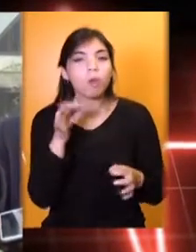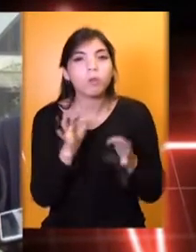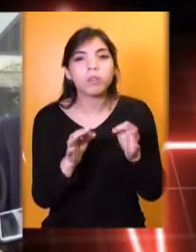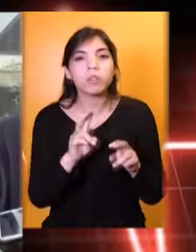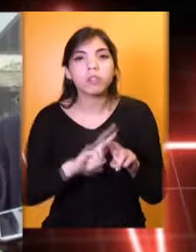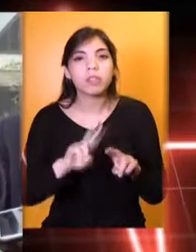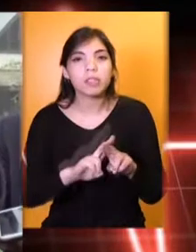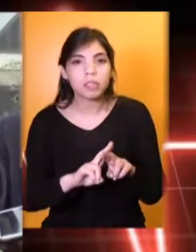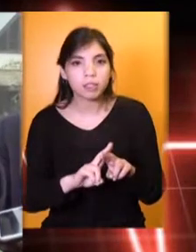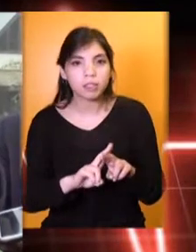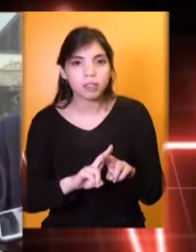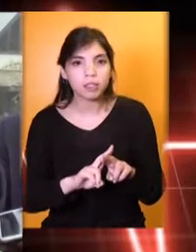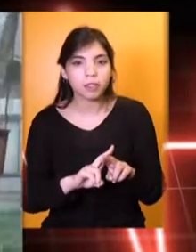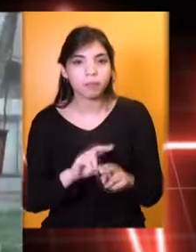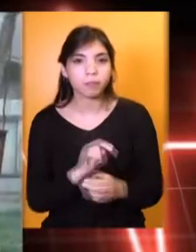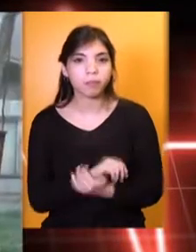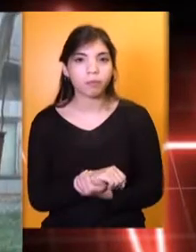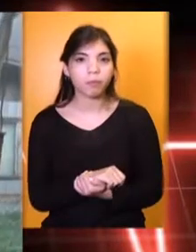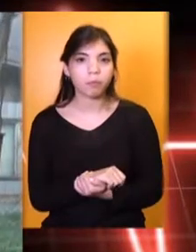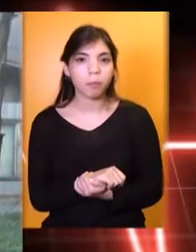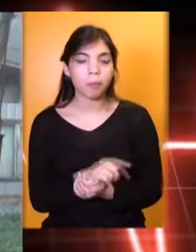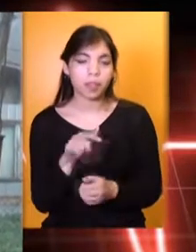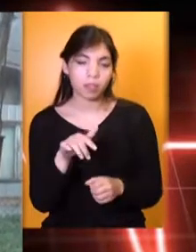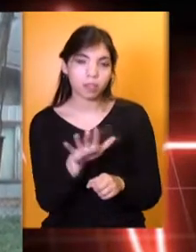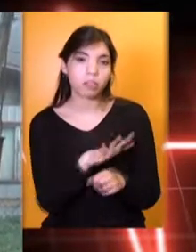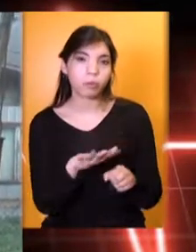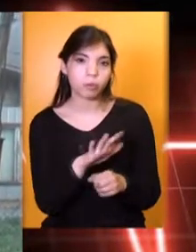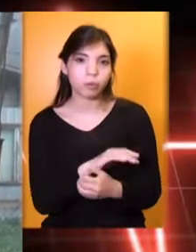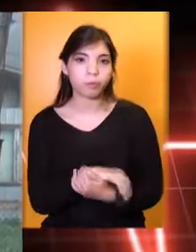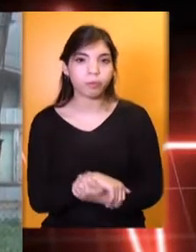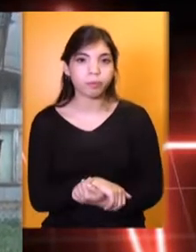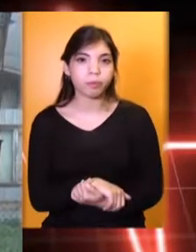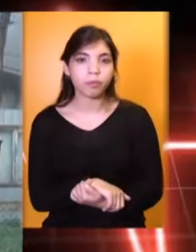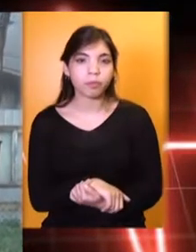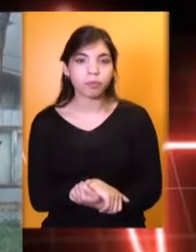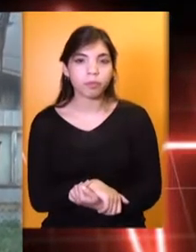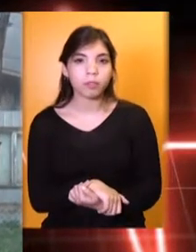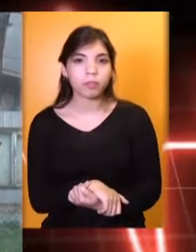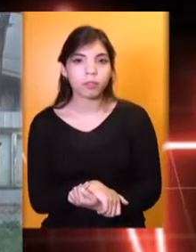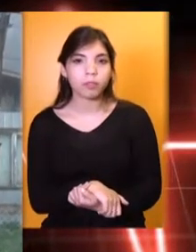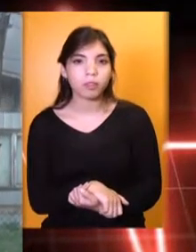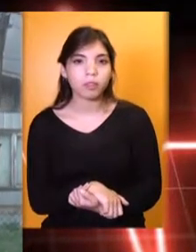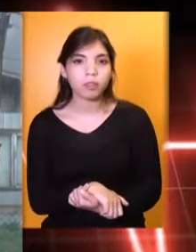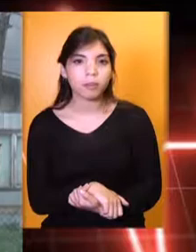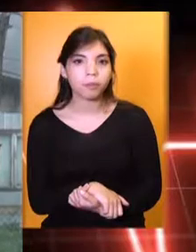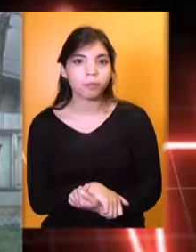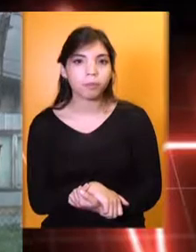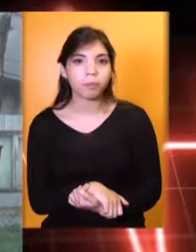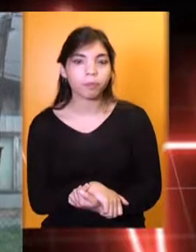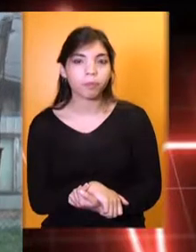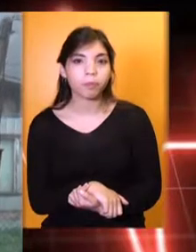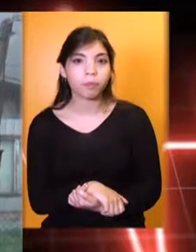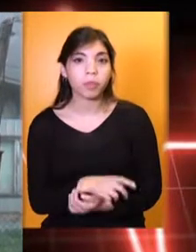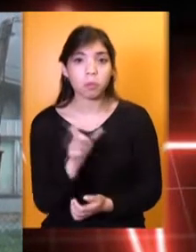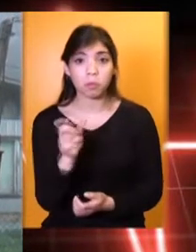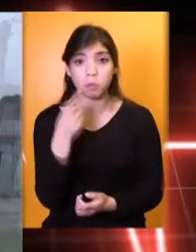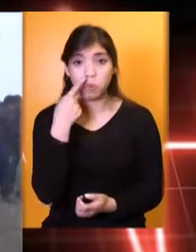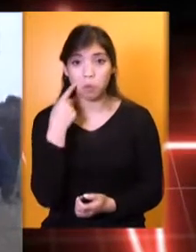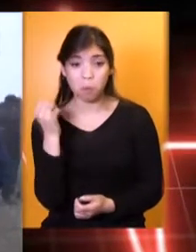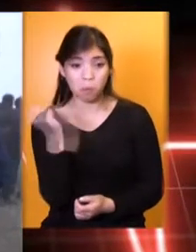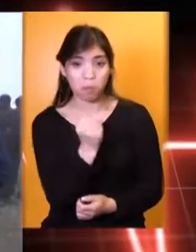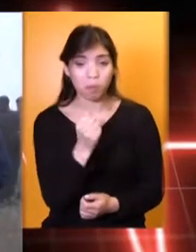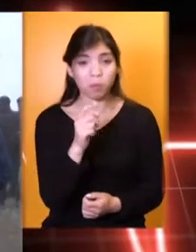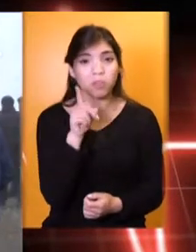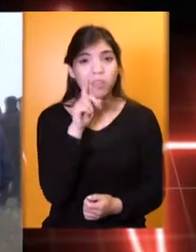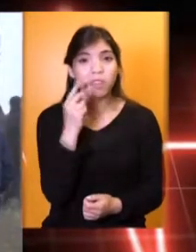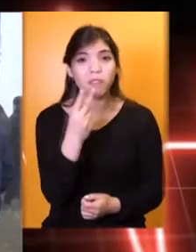que procedieran a aplicar en el caso concreto. ¿Fiscal, el autor del hecho de acá de San José de la Mariquina? El imputado tiene 27 años y